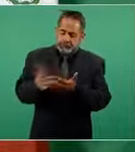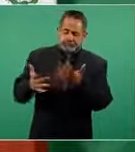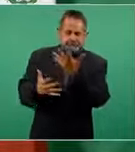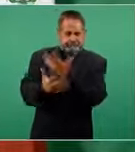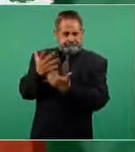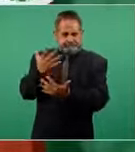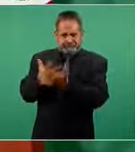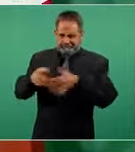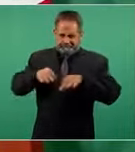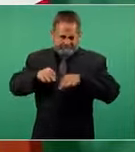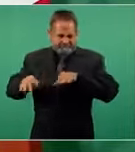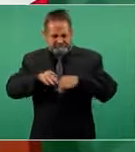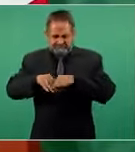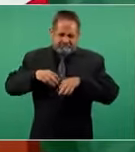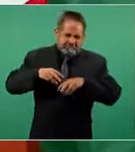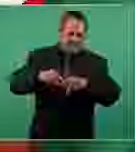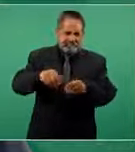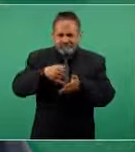trabajadores?